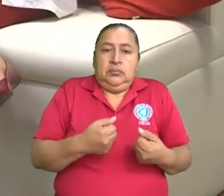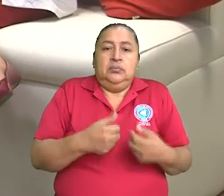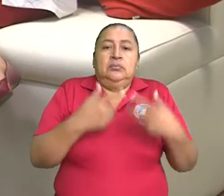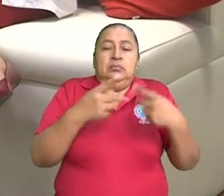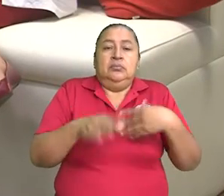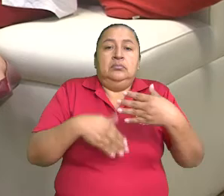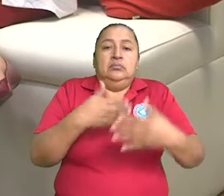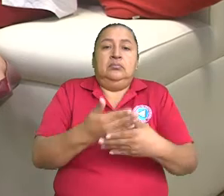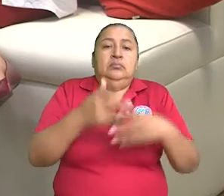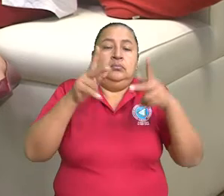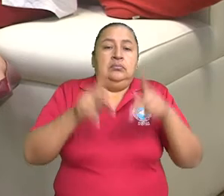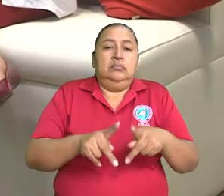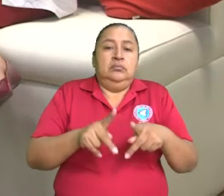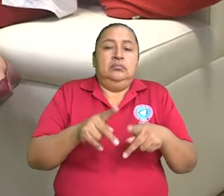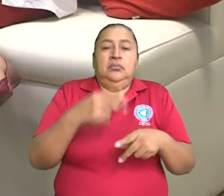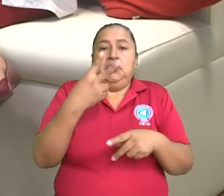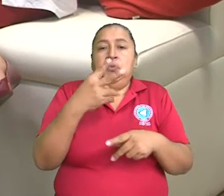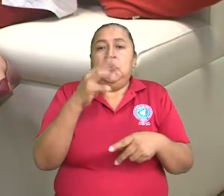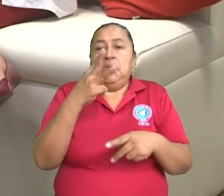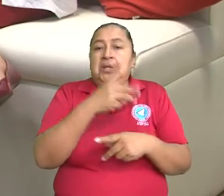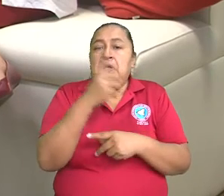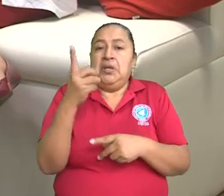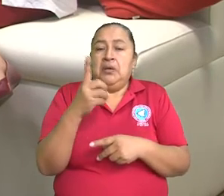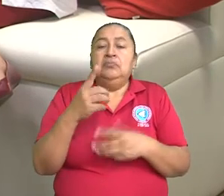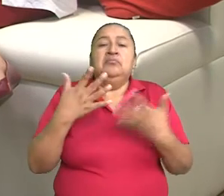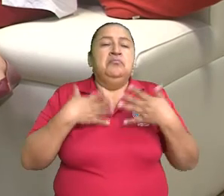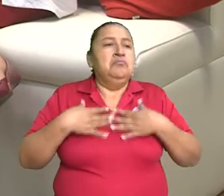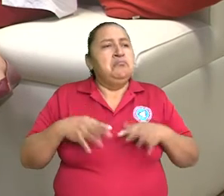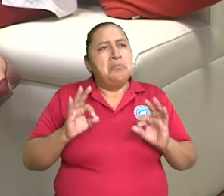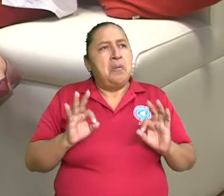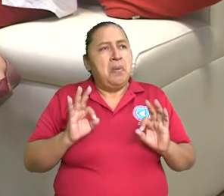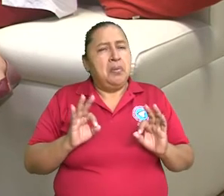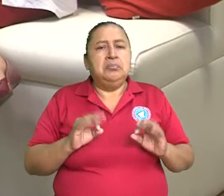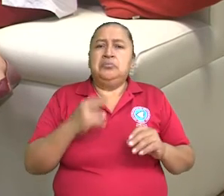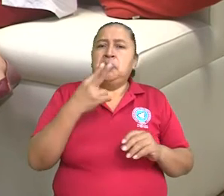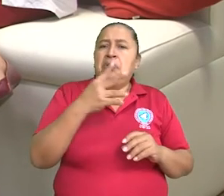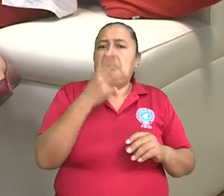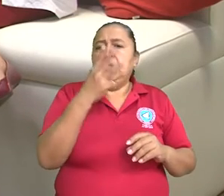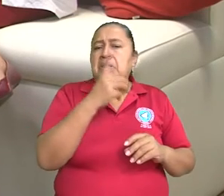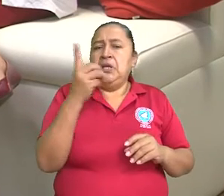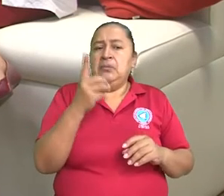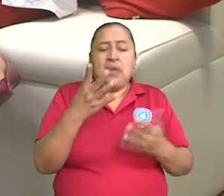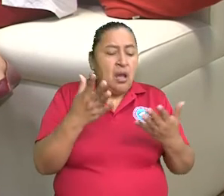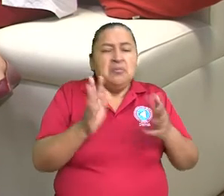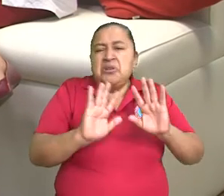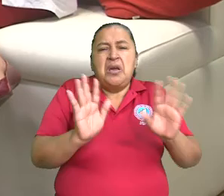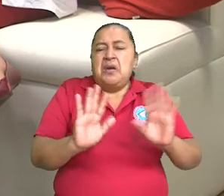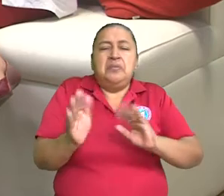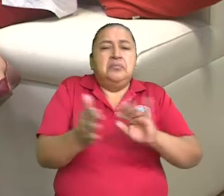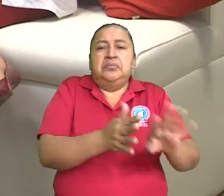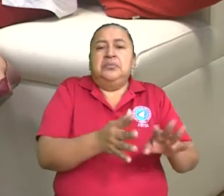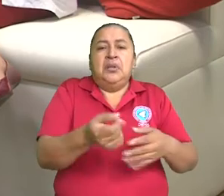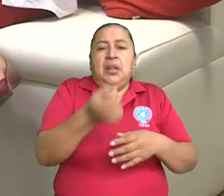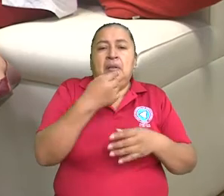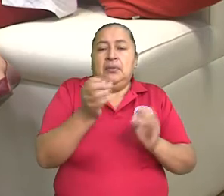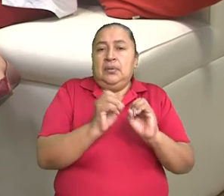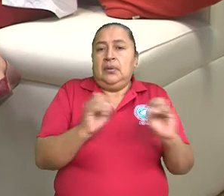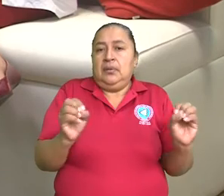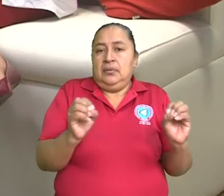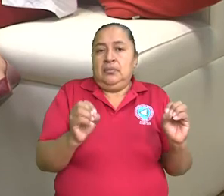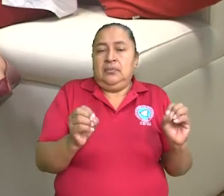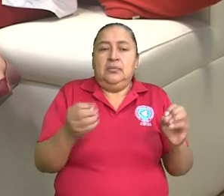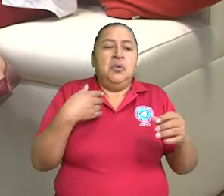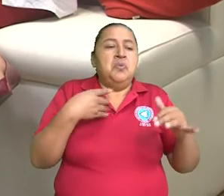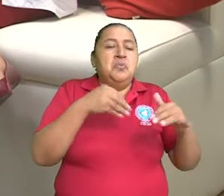y sucede que la persona que a los 2-3 días como ya se siente bien, ahí lo deja, ya no se lo toma,